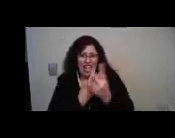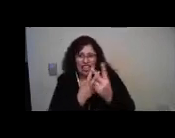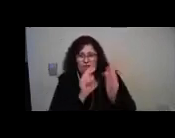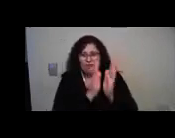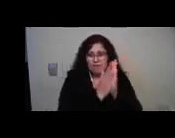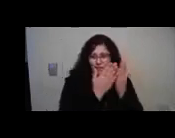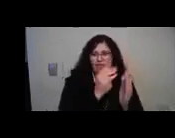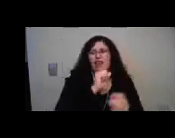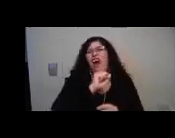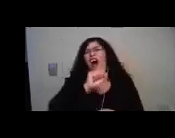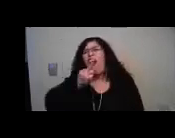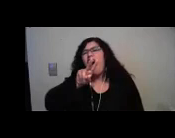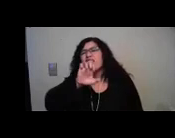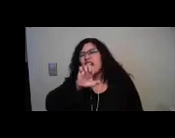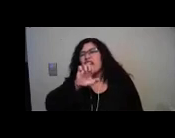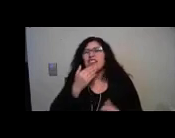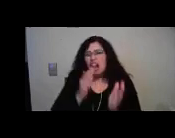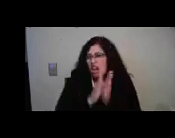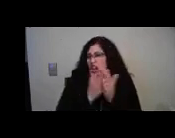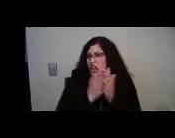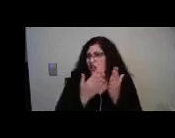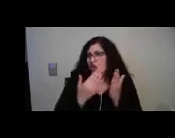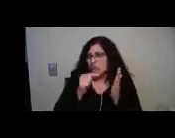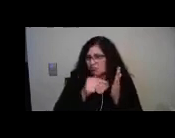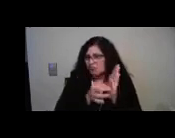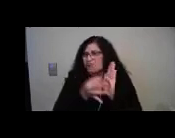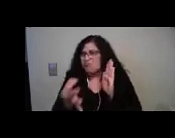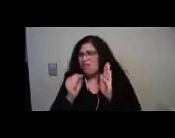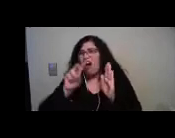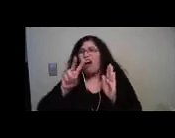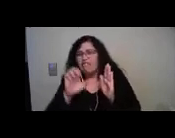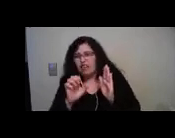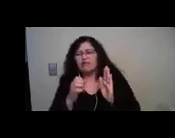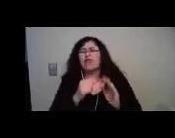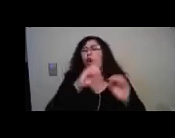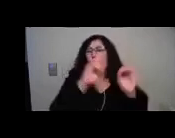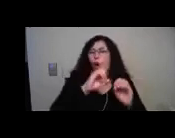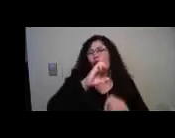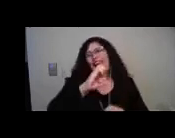como AVE, ¿ya? Y que hace referencia a lo mismo, ¿ya? Es la abreviatura.